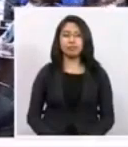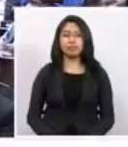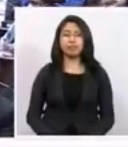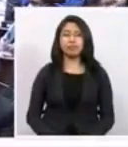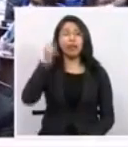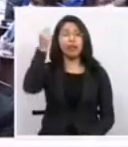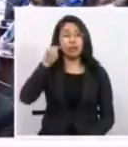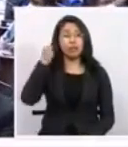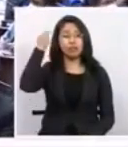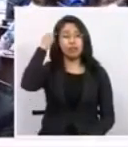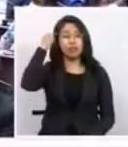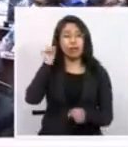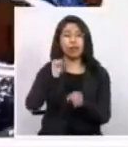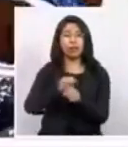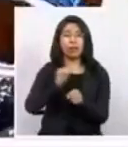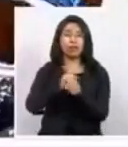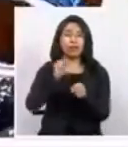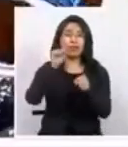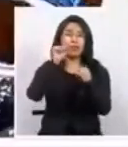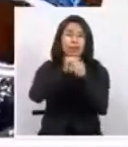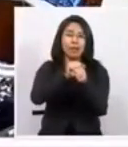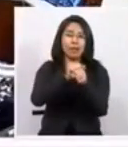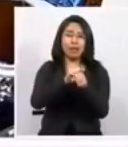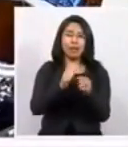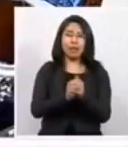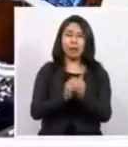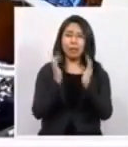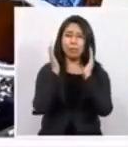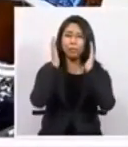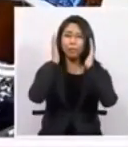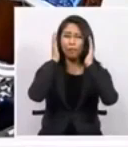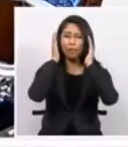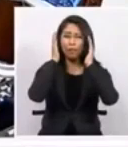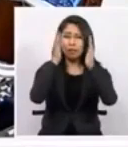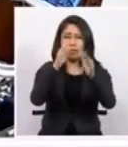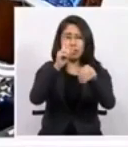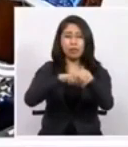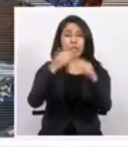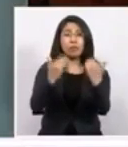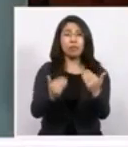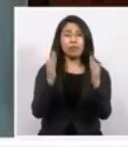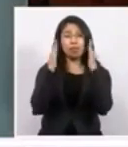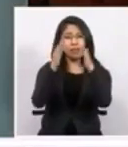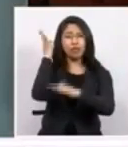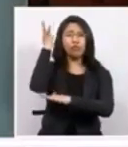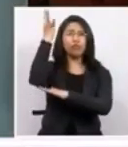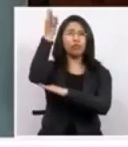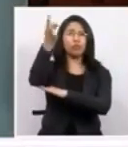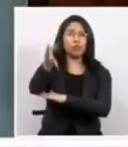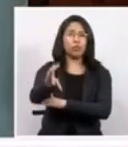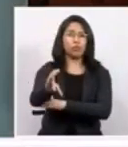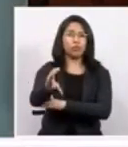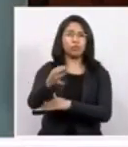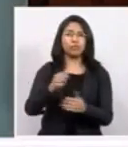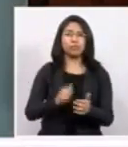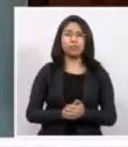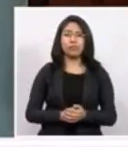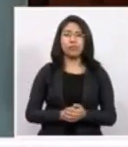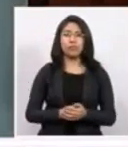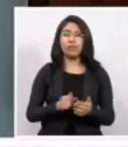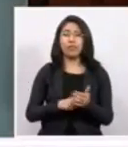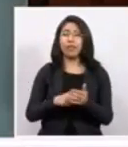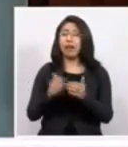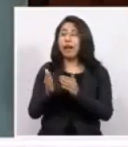Nuestro gobierno trabajará orientado en el presente y futuro, sirviendo al pueblo boliviano, a